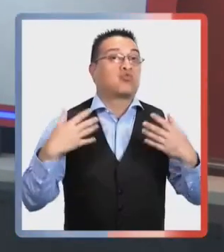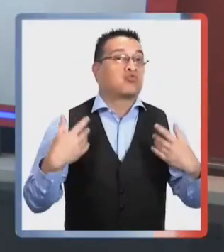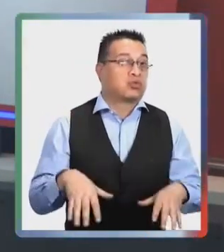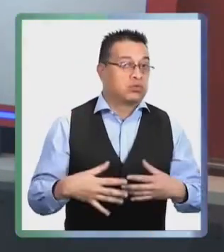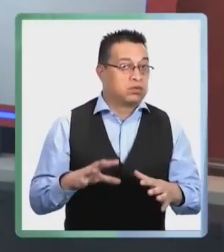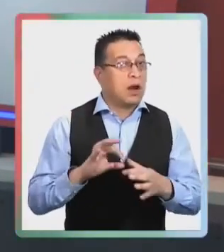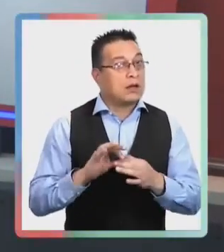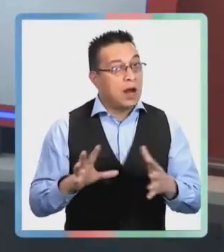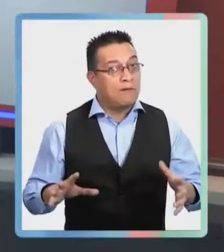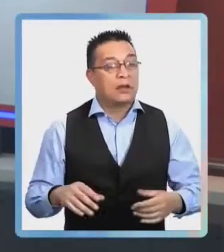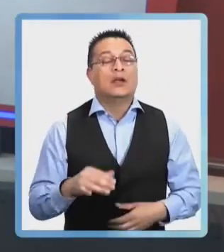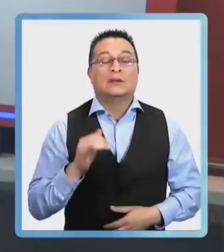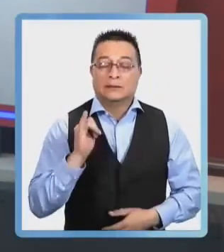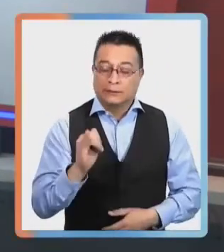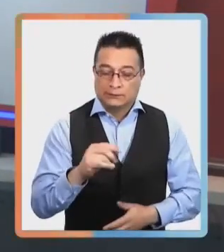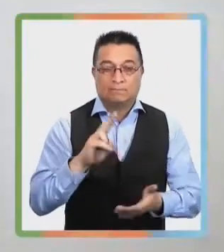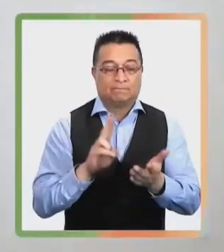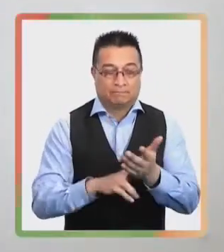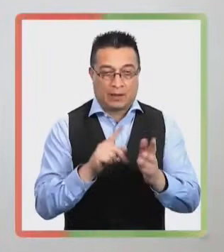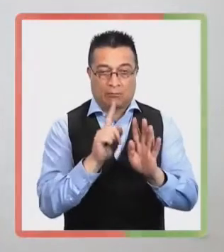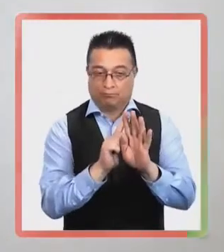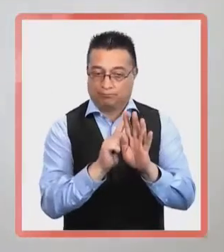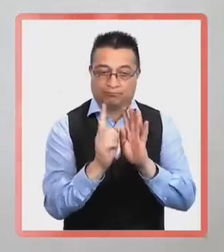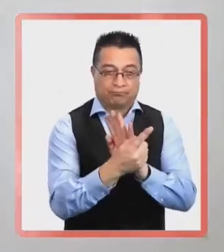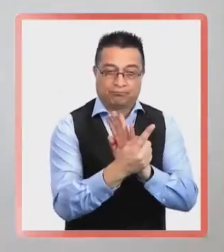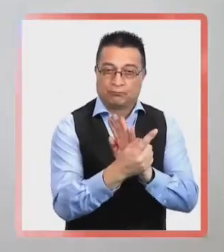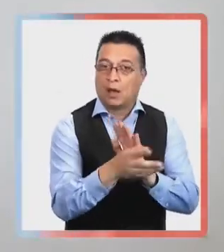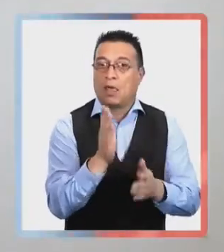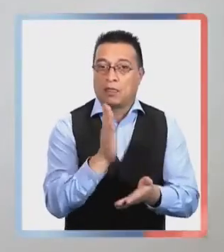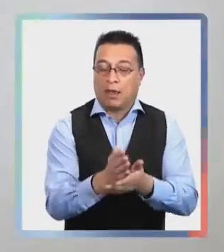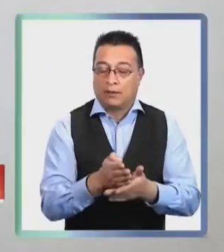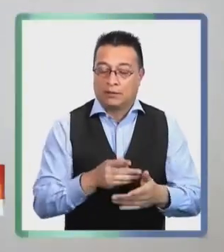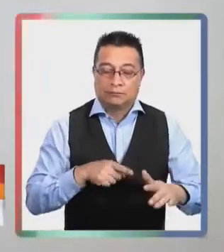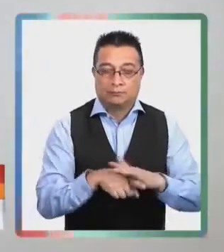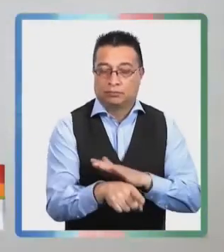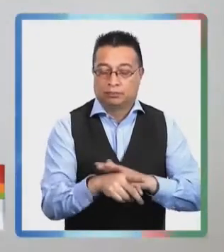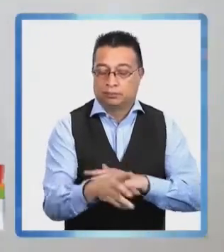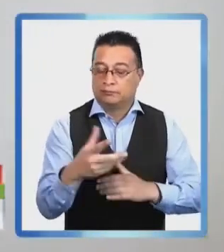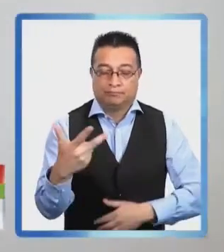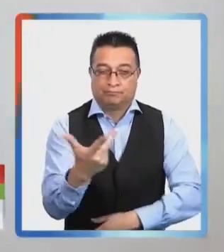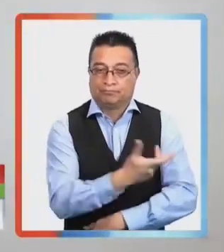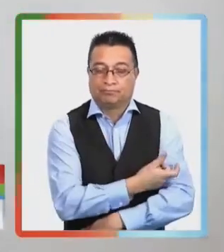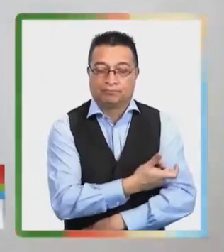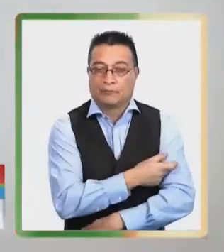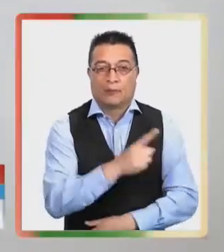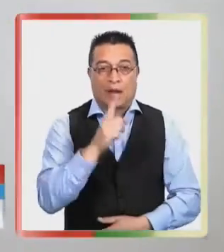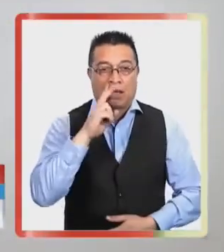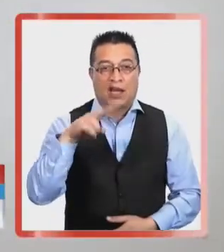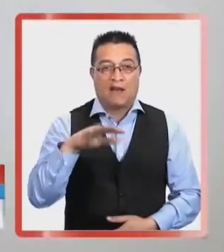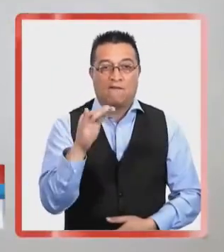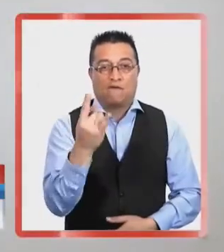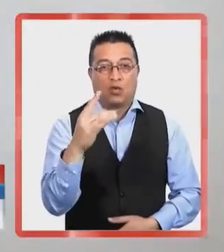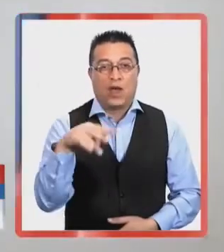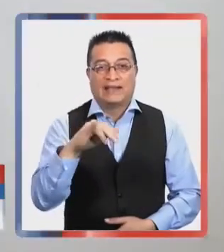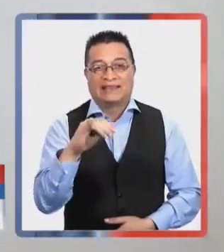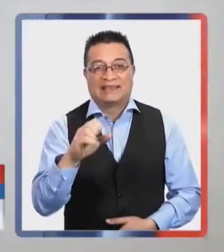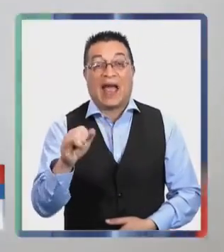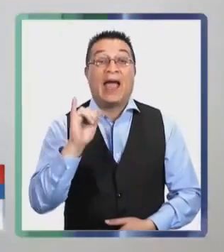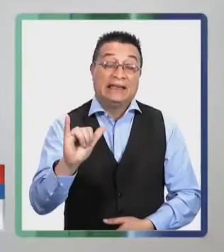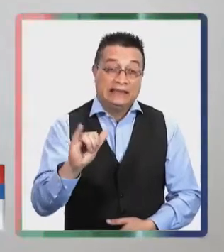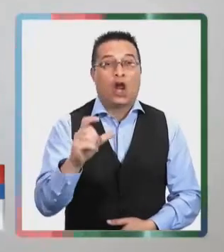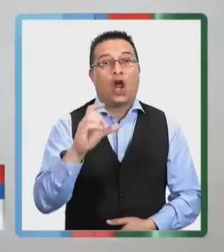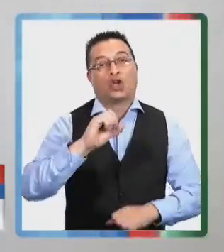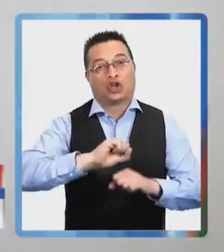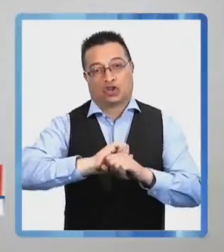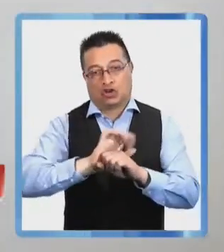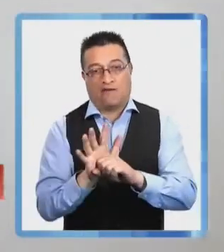además se infecta de COVID-19, uff. Efectivamente son los primeros en la fila para evitar las descompensaciones de la vacuna de la